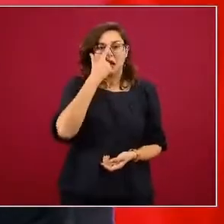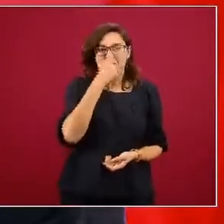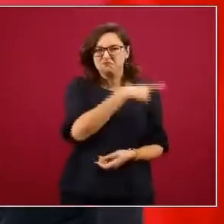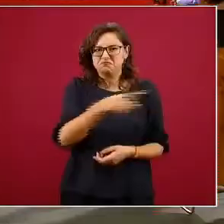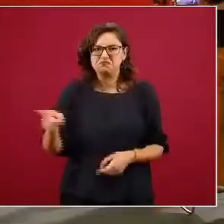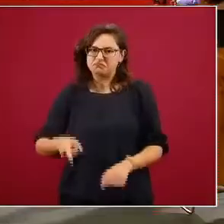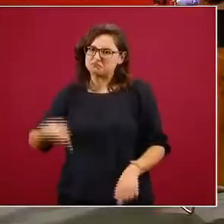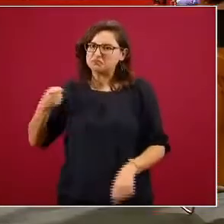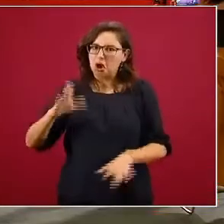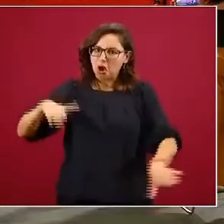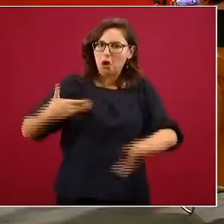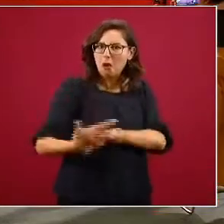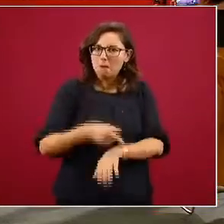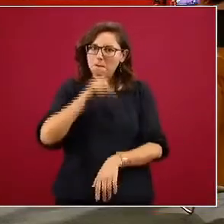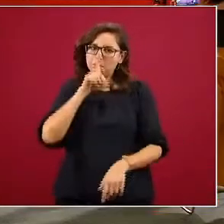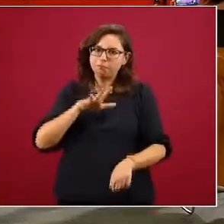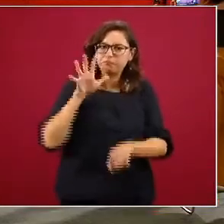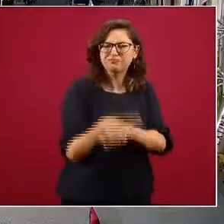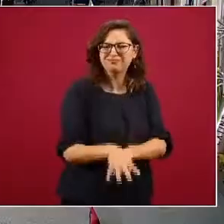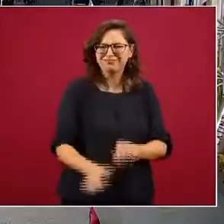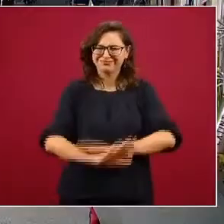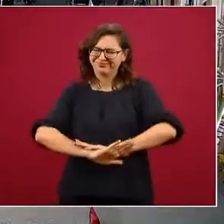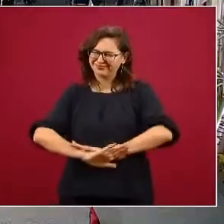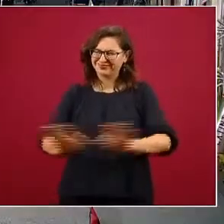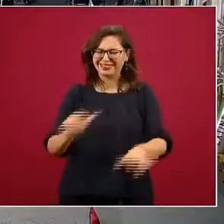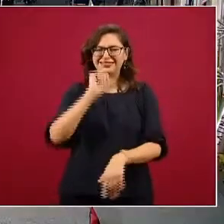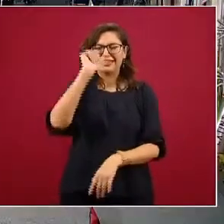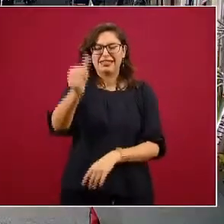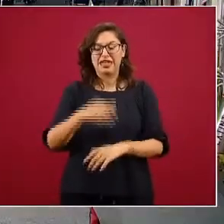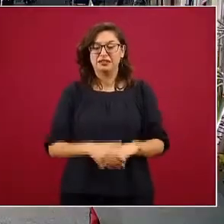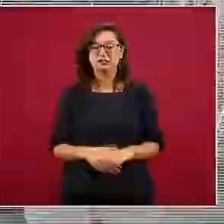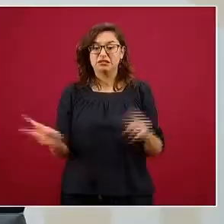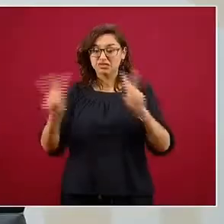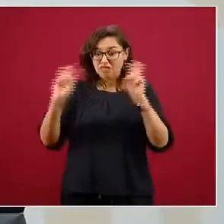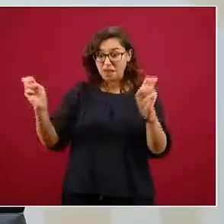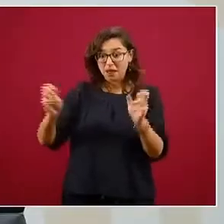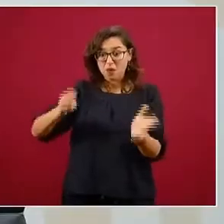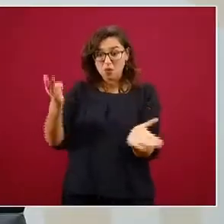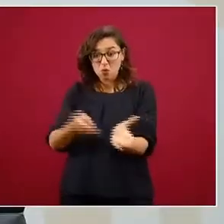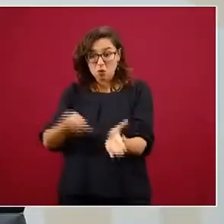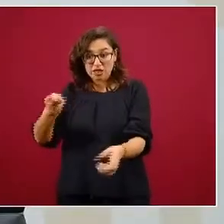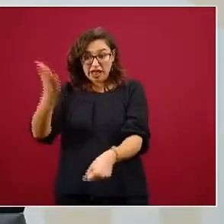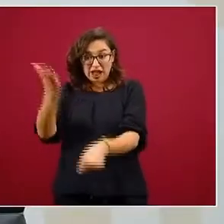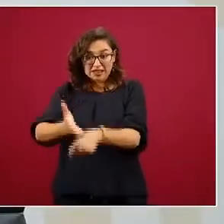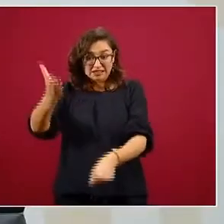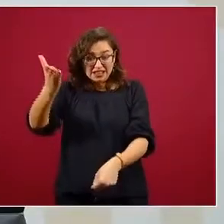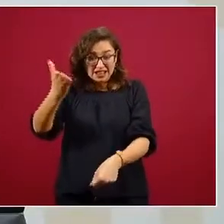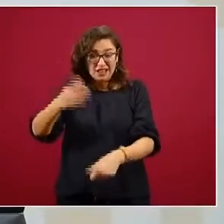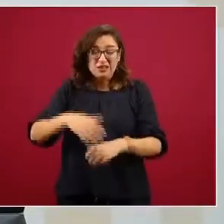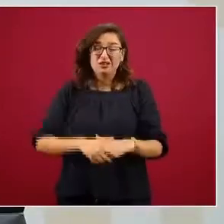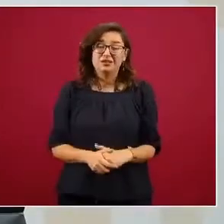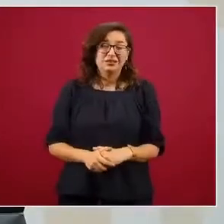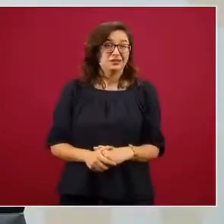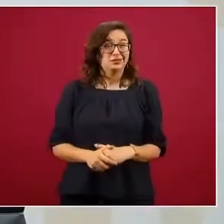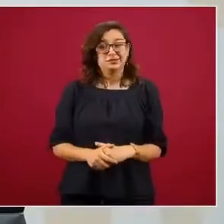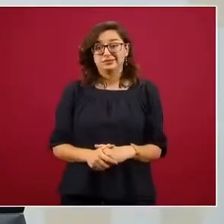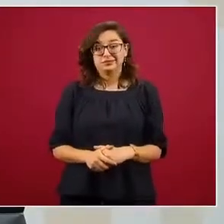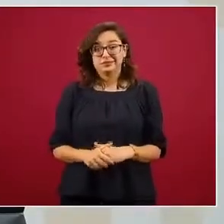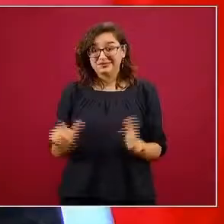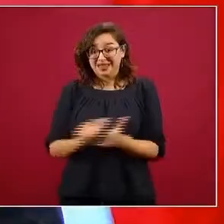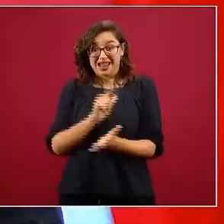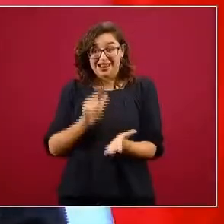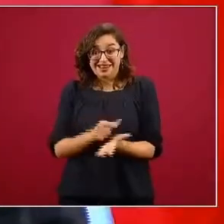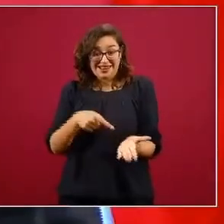naturaleza. Este tema de que si sanciones, como he dicho, deriva de la